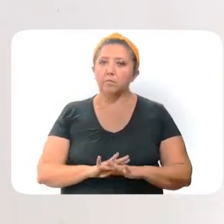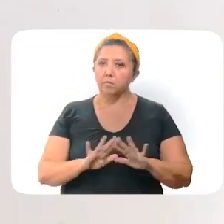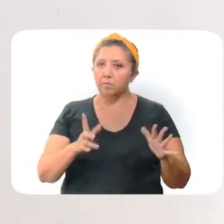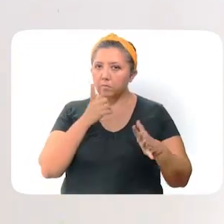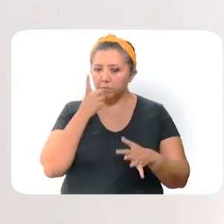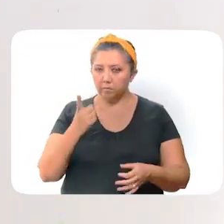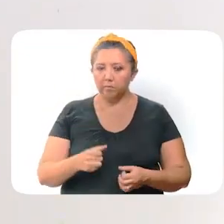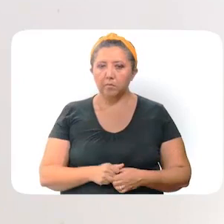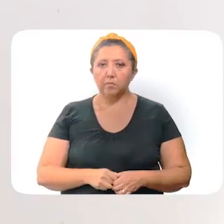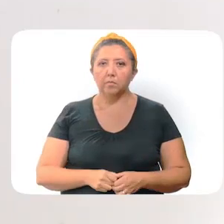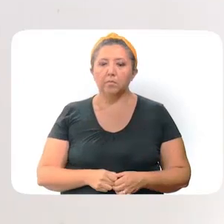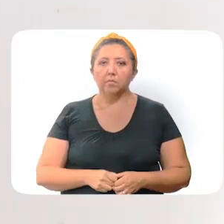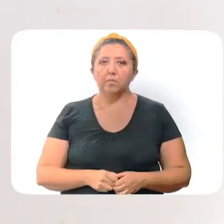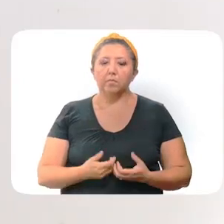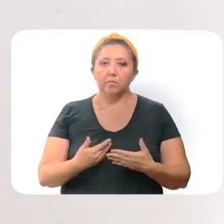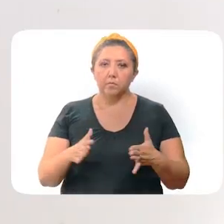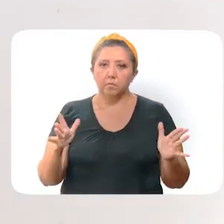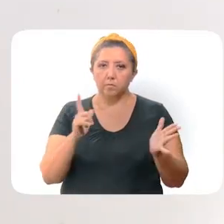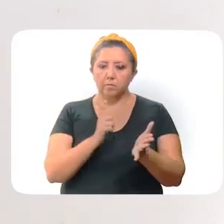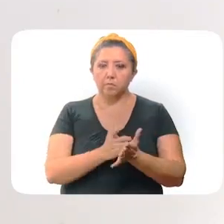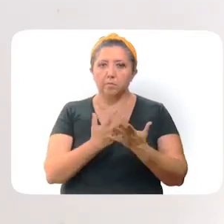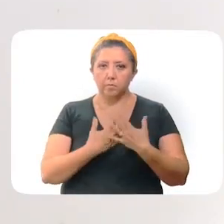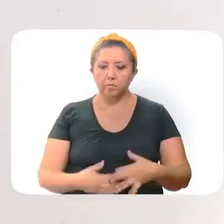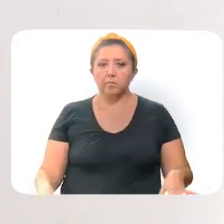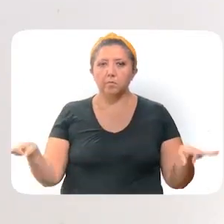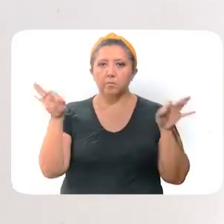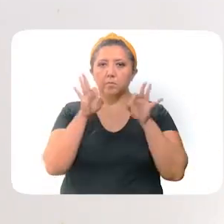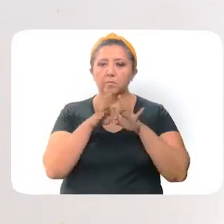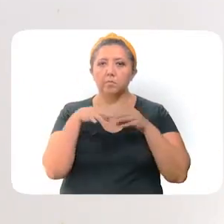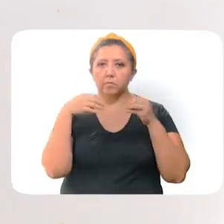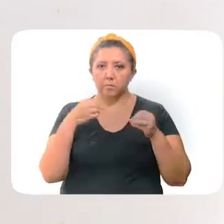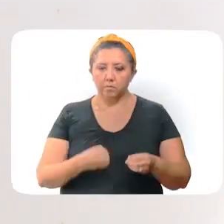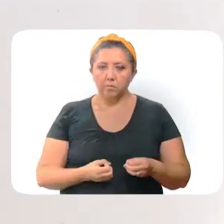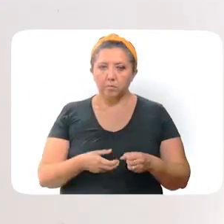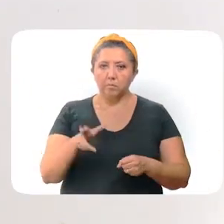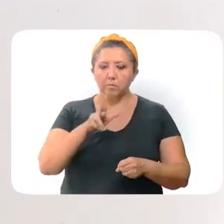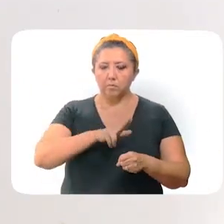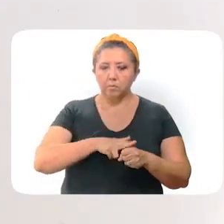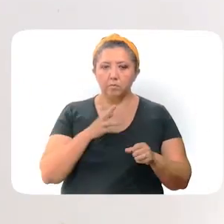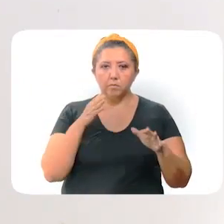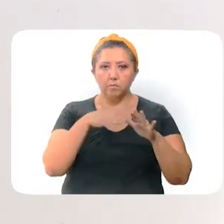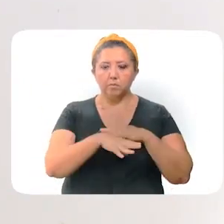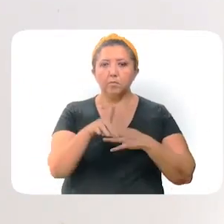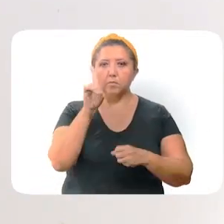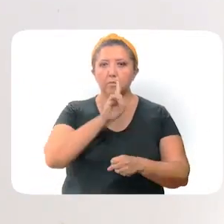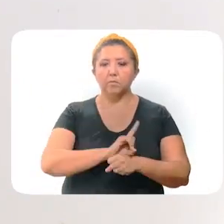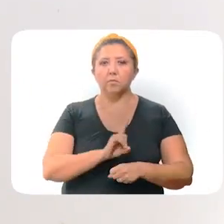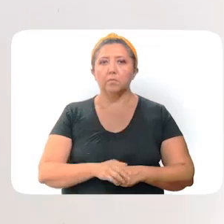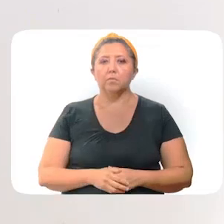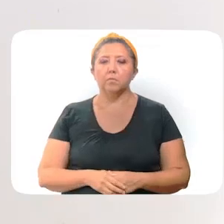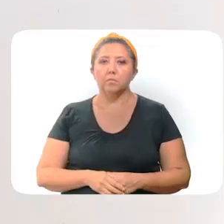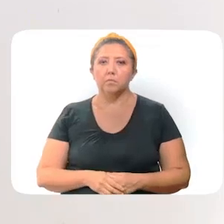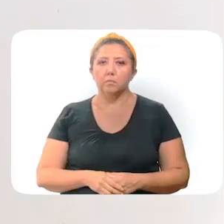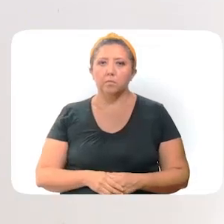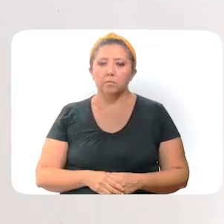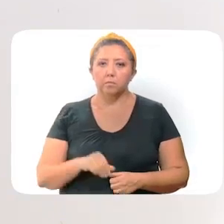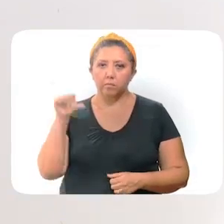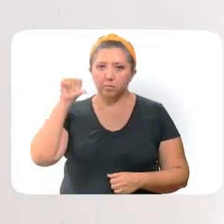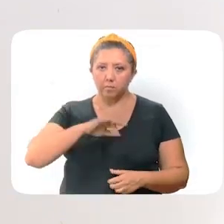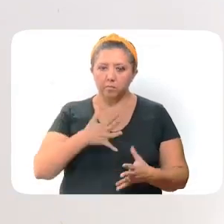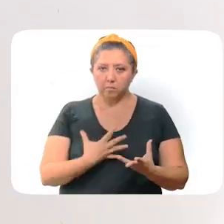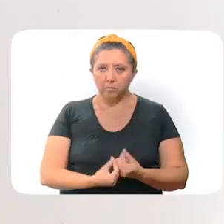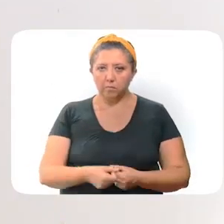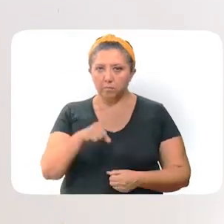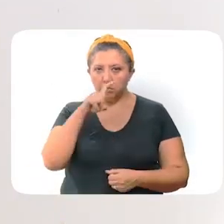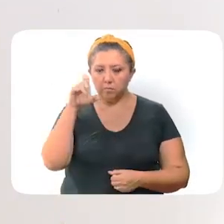se ha señalado, en la reapertura económica los datos más importantes son la ocupación hospitalaria y los ingresos diarios. El día